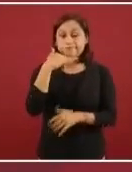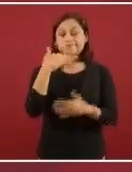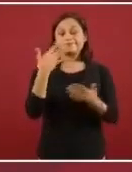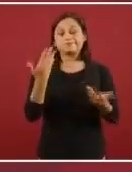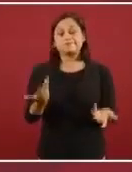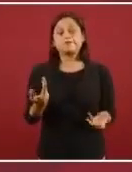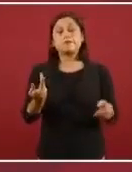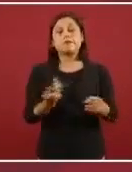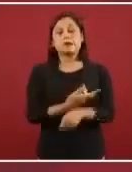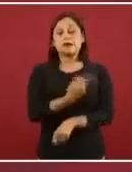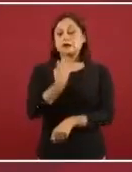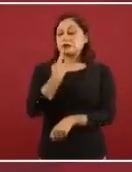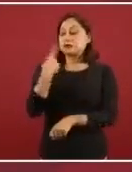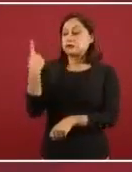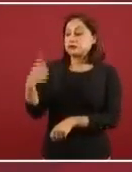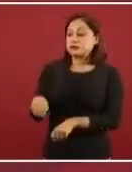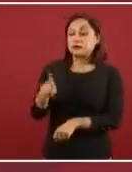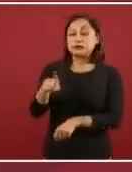se quedan ahí.